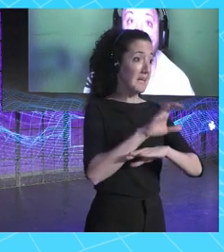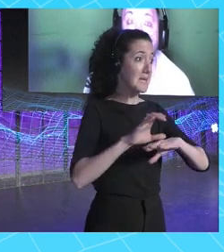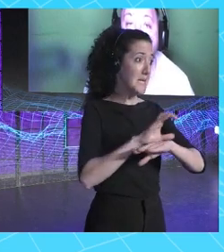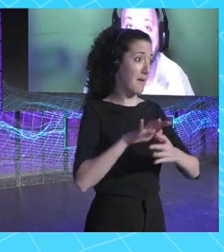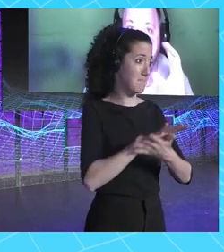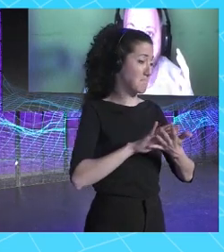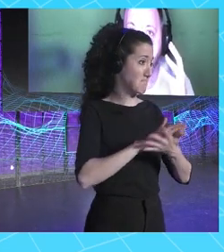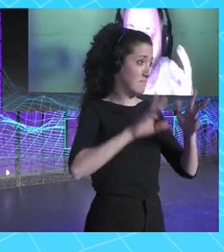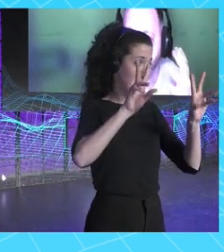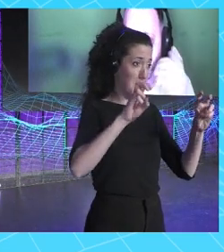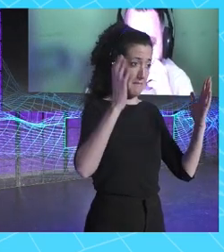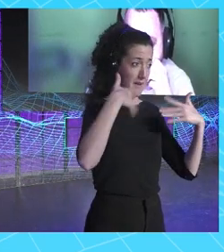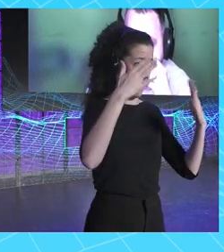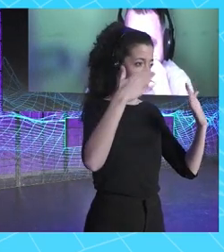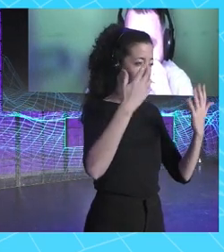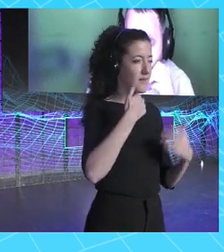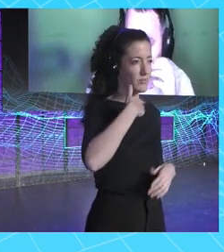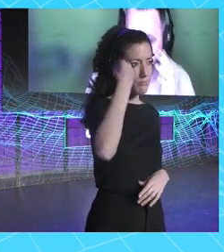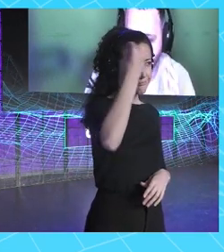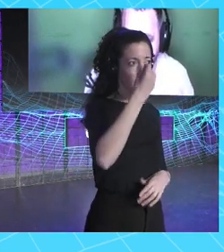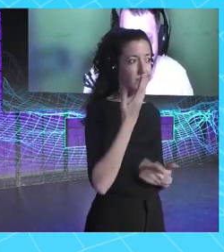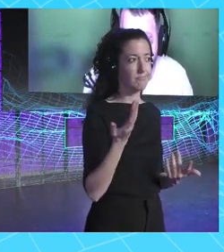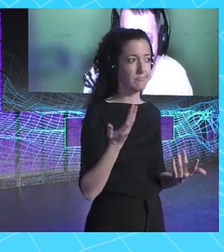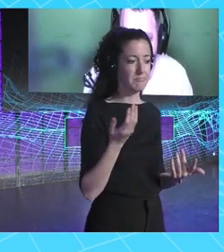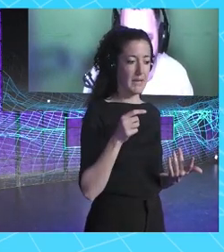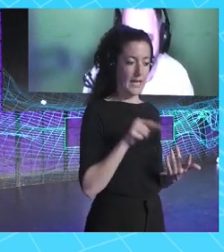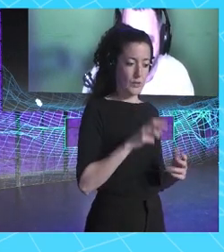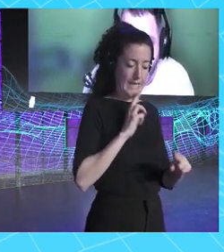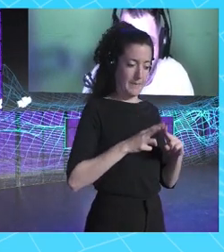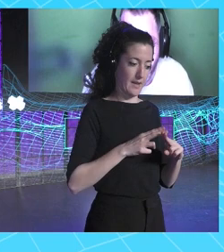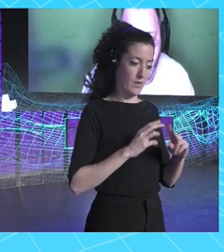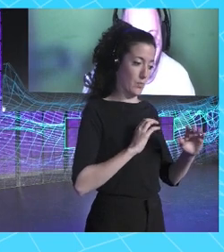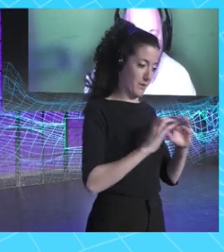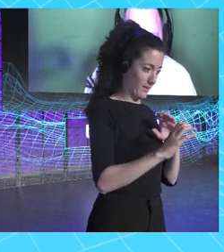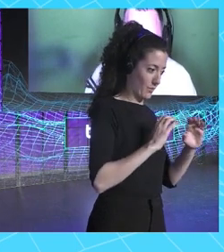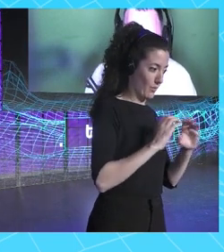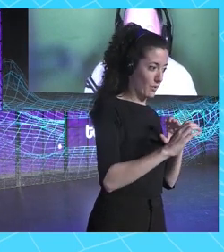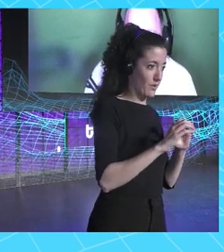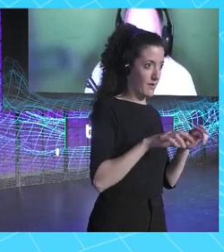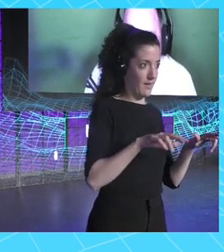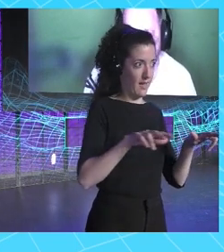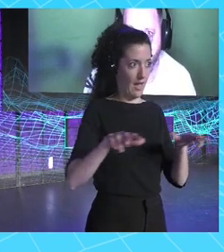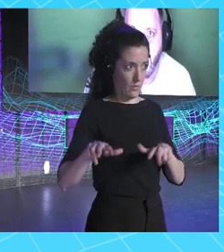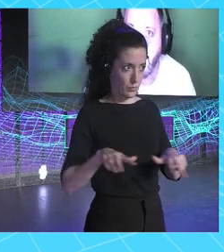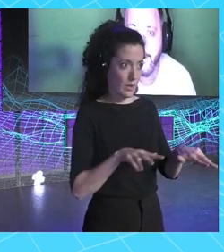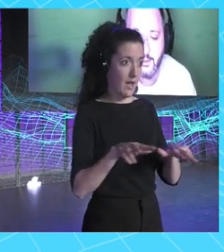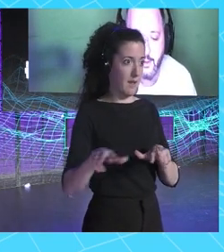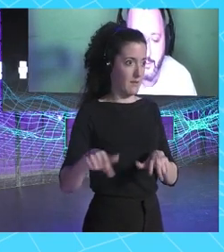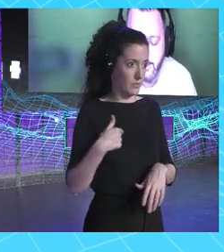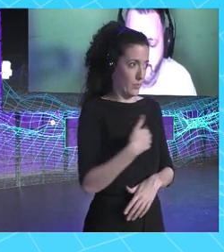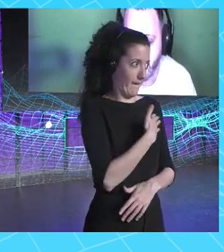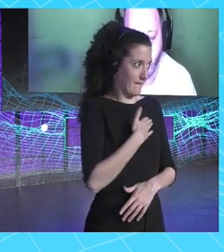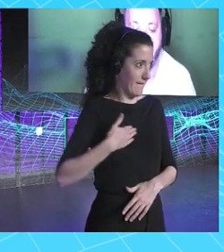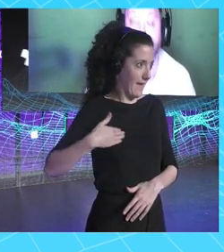tuve siempre el complejo de decir vale esto es comunicación y es audiovisual Yo quiero tirar por ahí eso